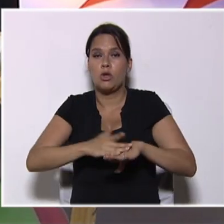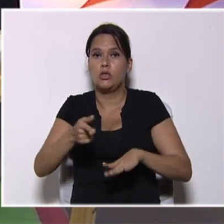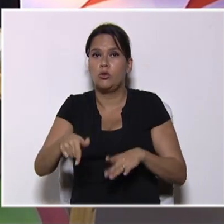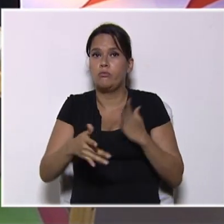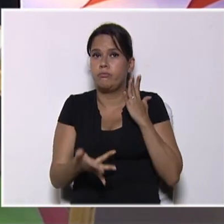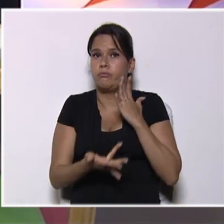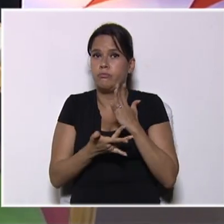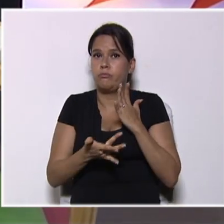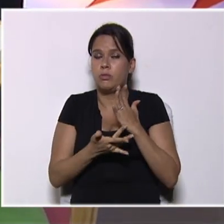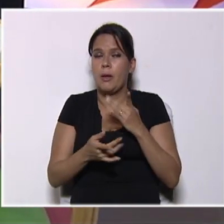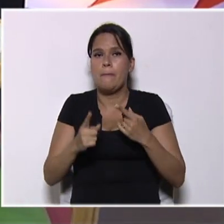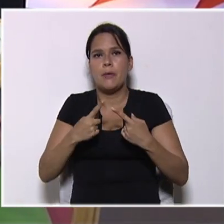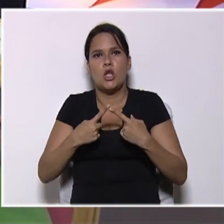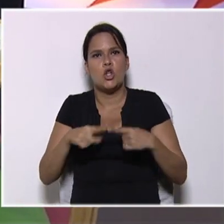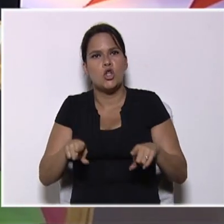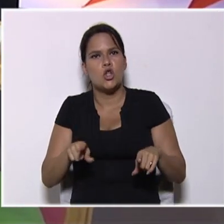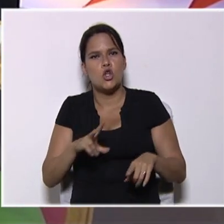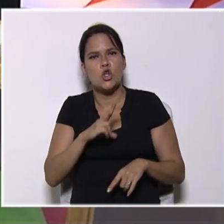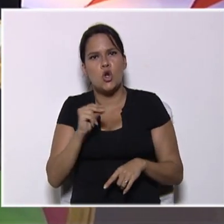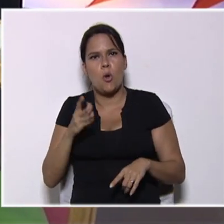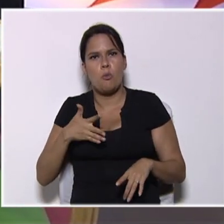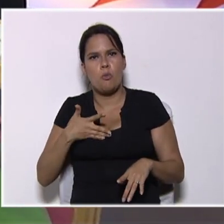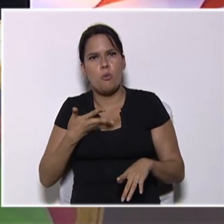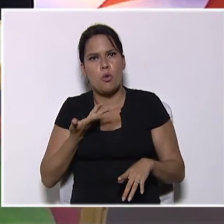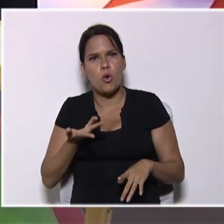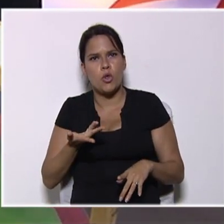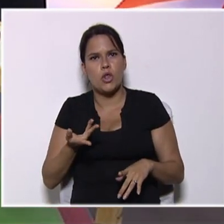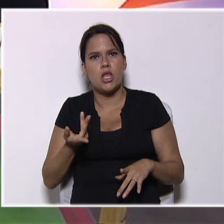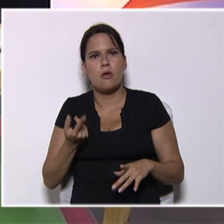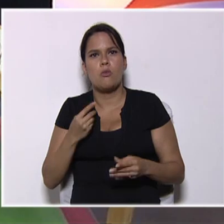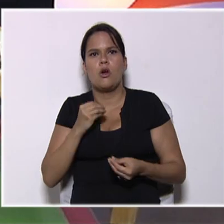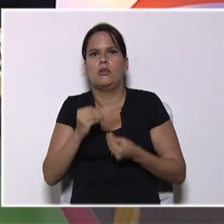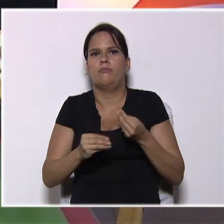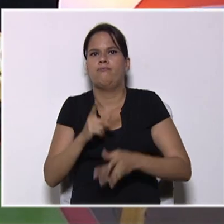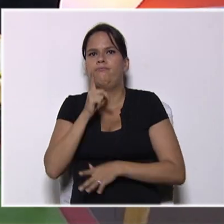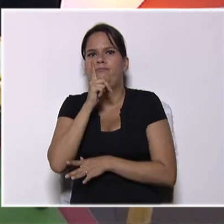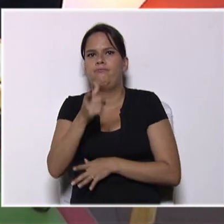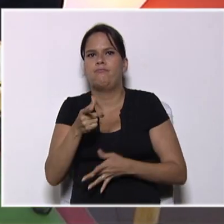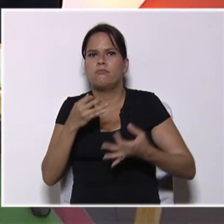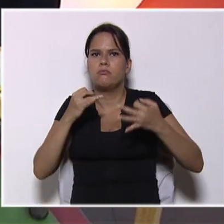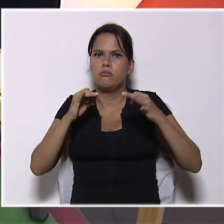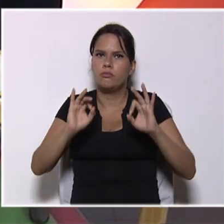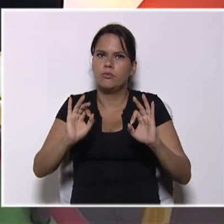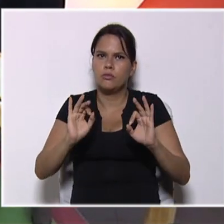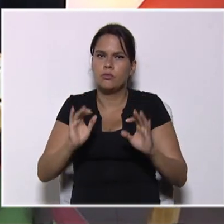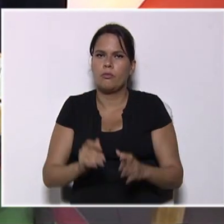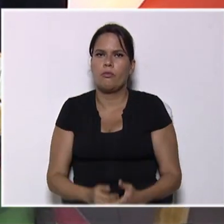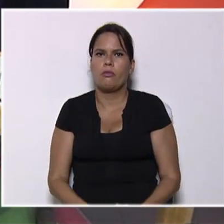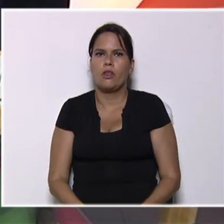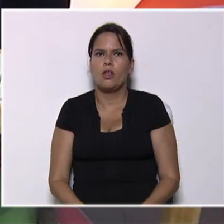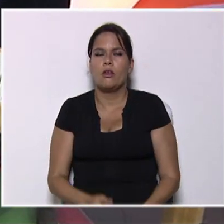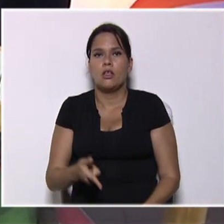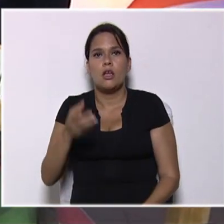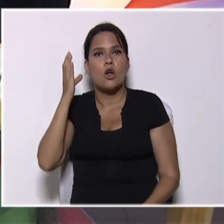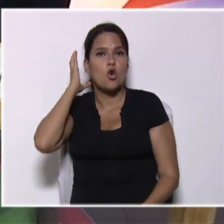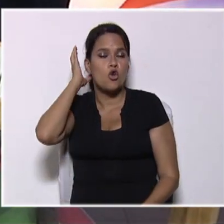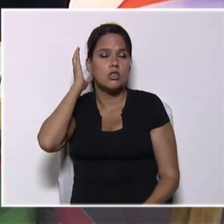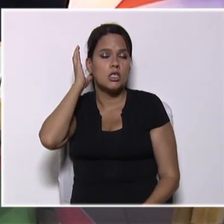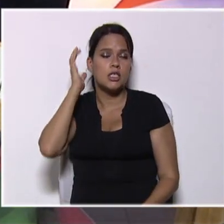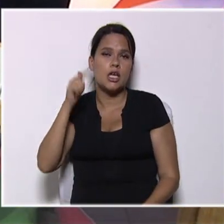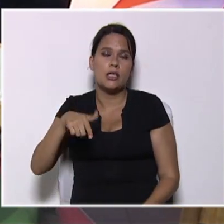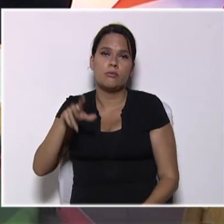tecnología, pero no podemos ir en contra de nuestro ambiente. Es por ello que hay que tomar conciencia. En